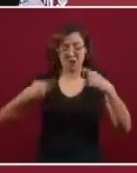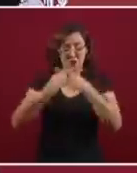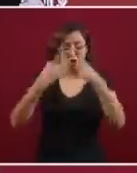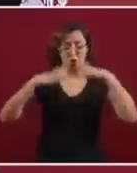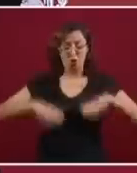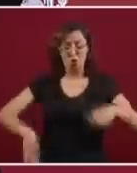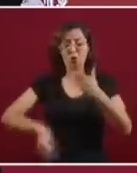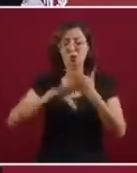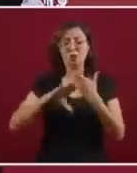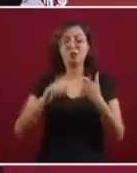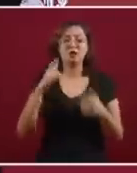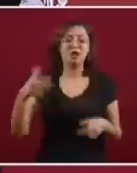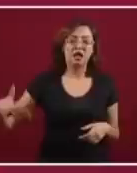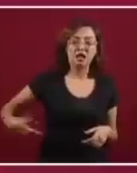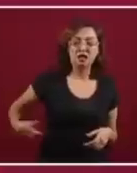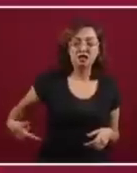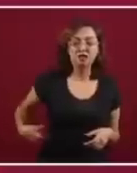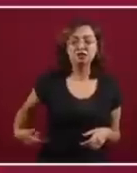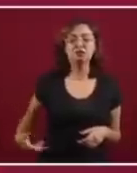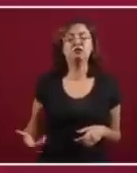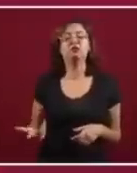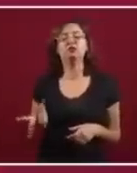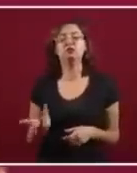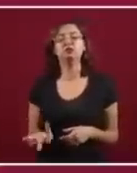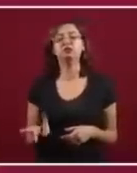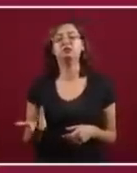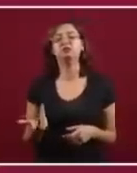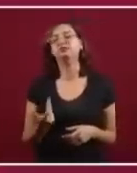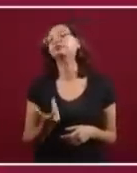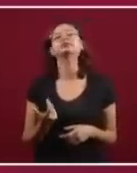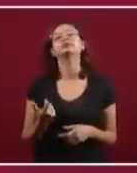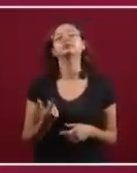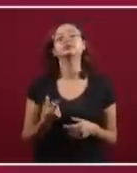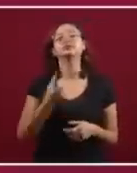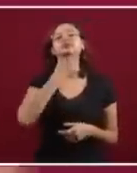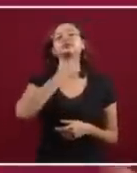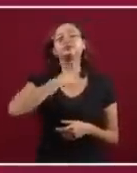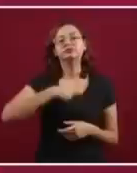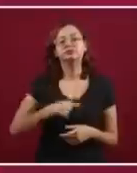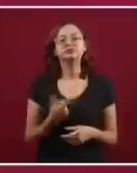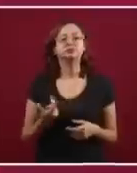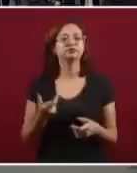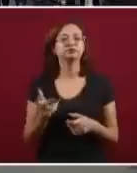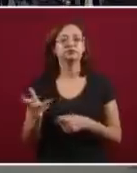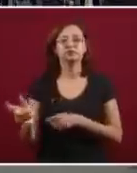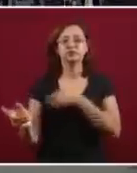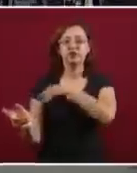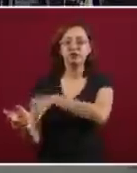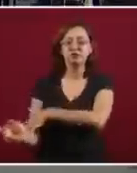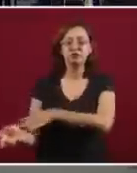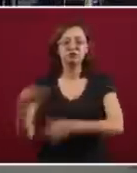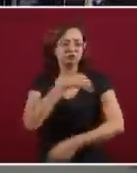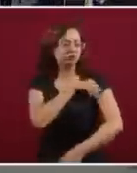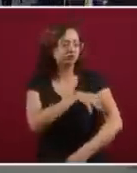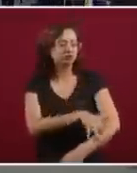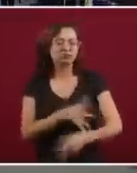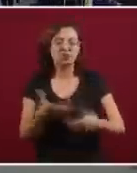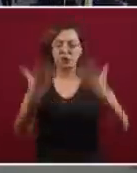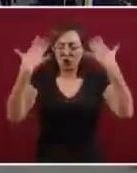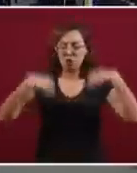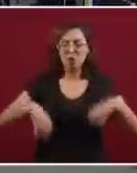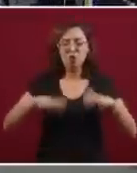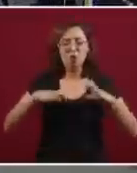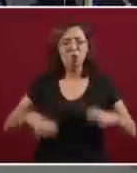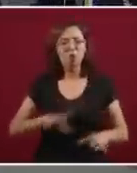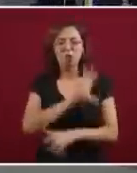destacadamente el hígado el sistema nervioso central los nervios periféricos y casi cualquier órgano